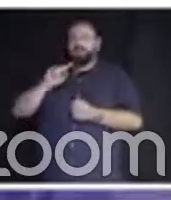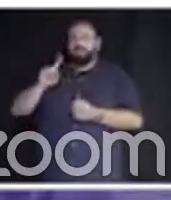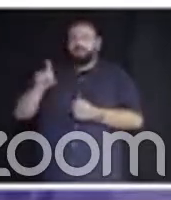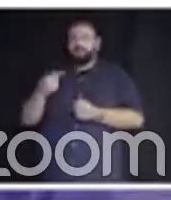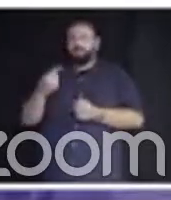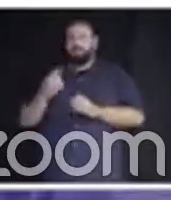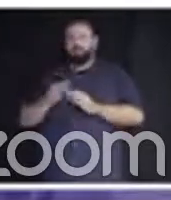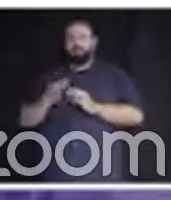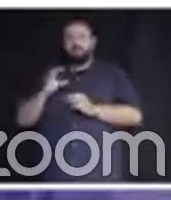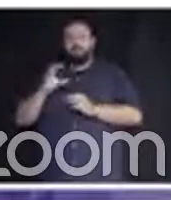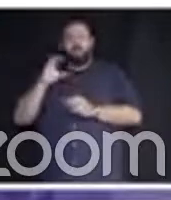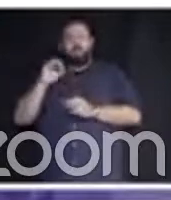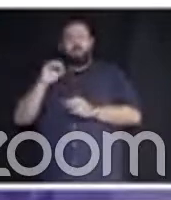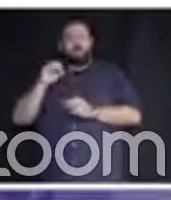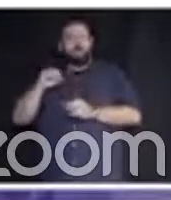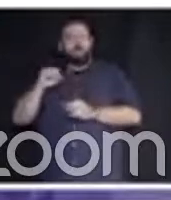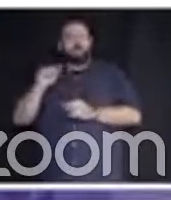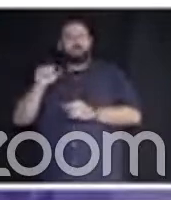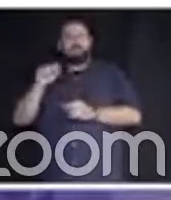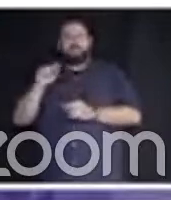así.